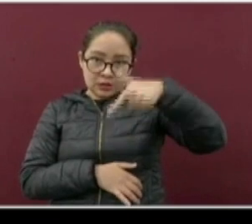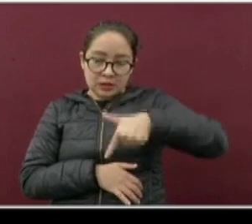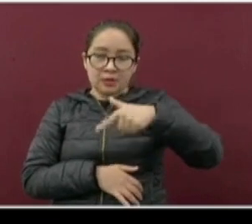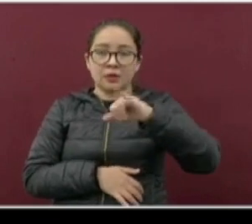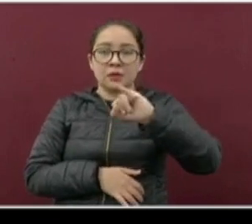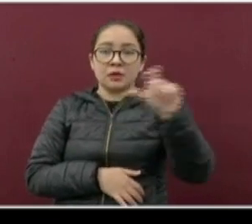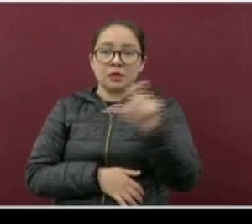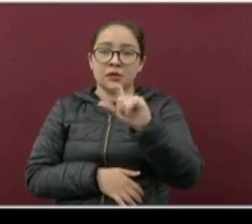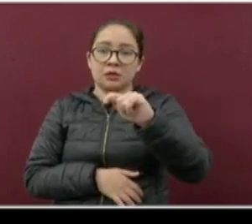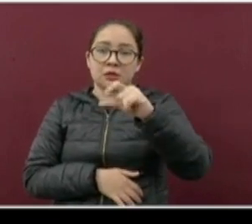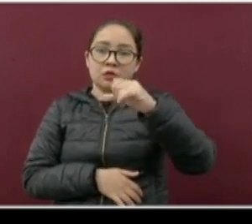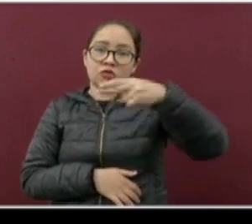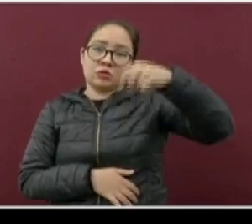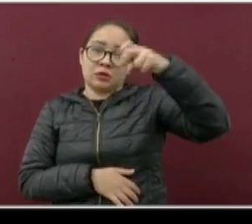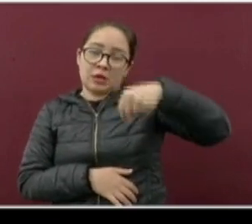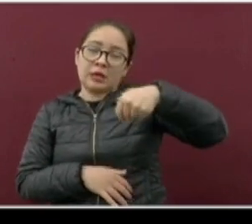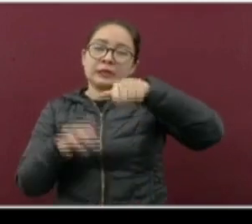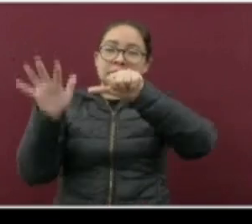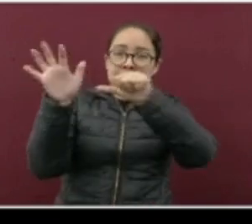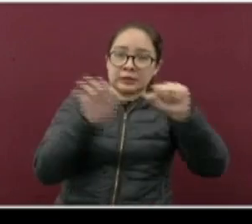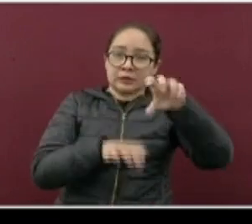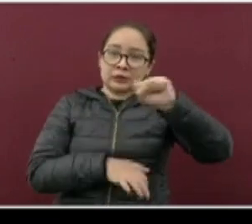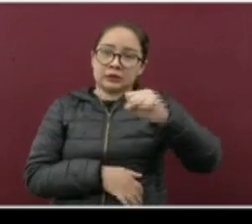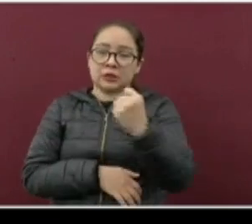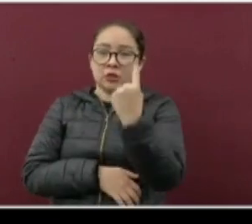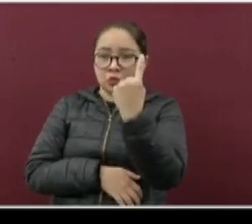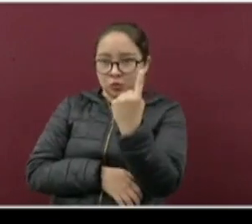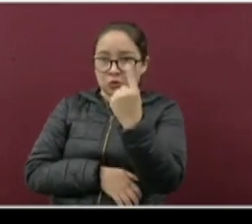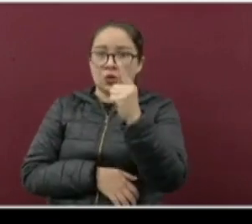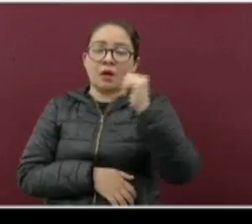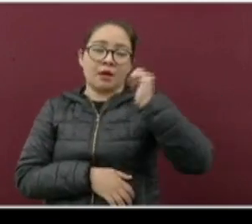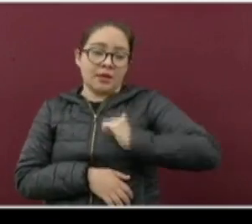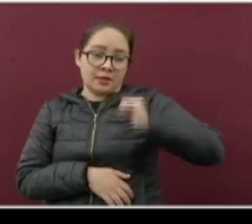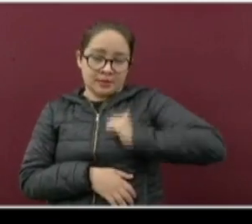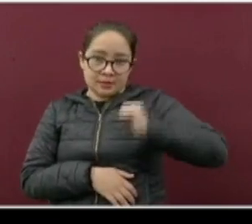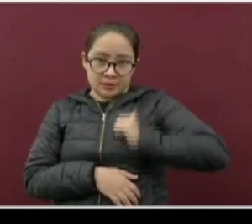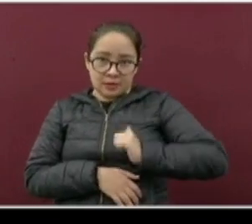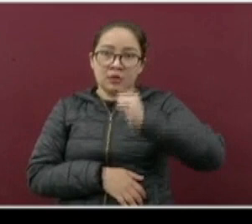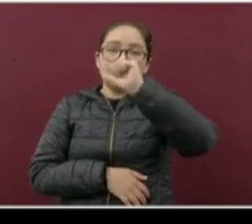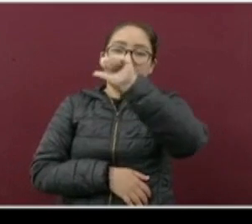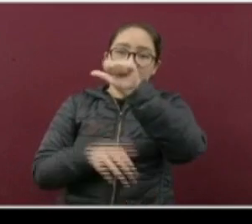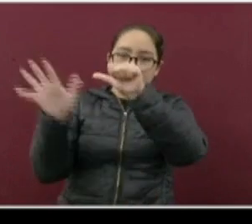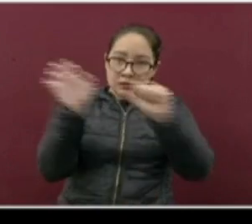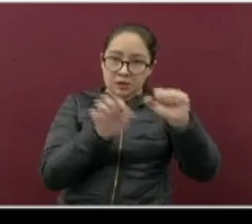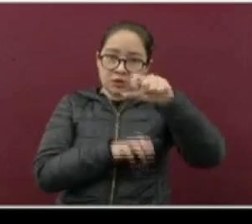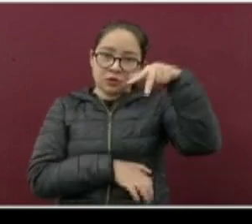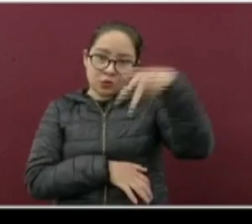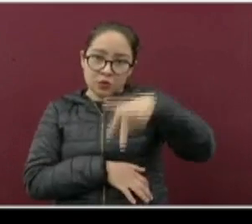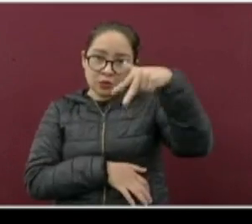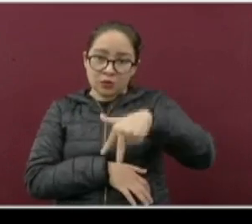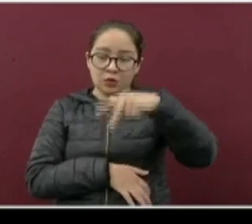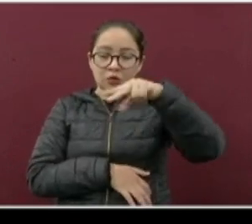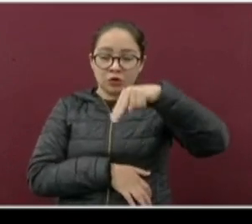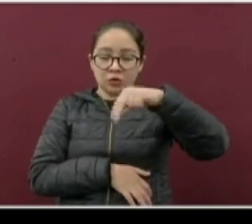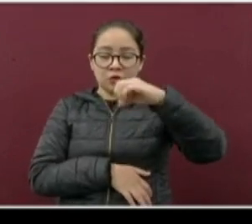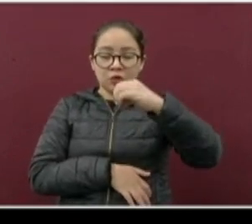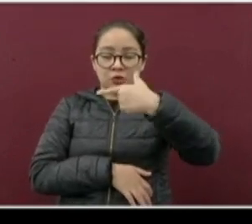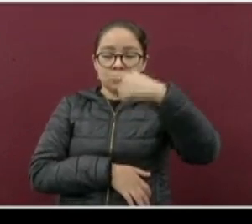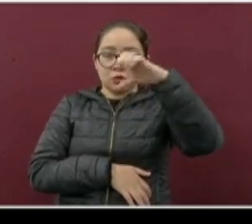817. Iztaccíhuatlán con 661. La Antigua, 618.